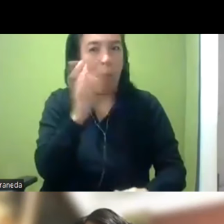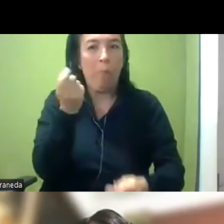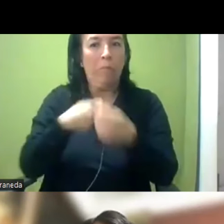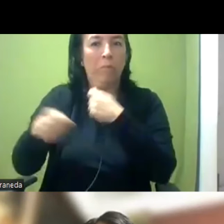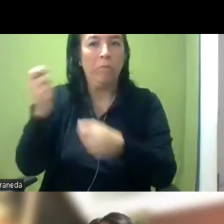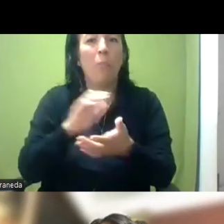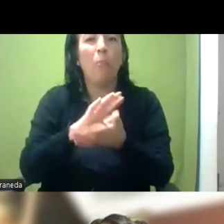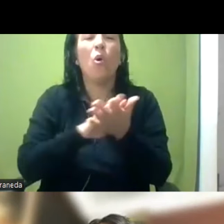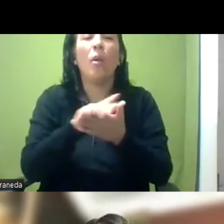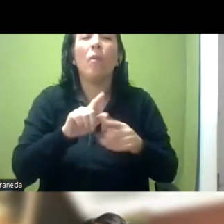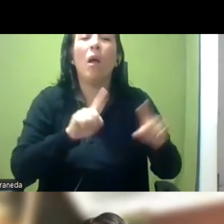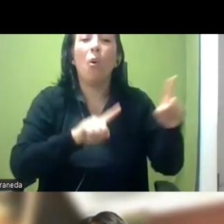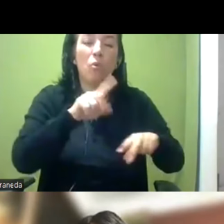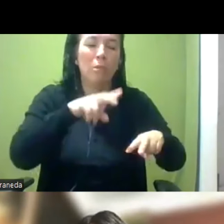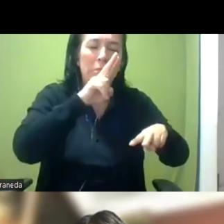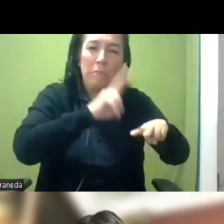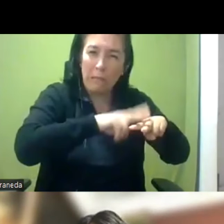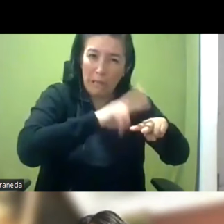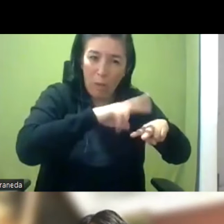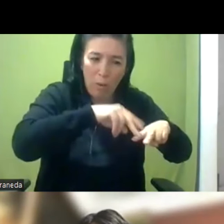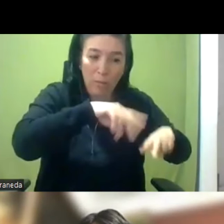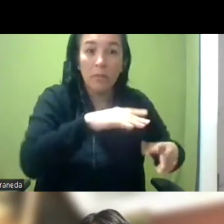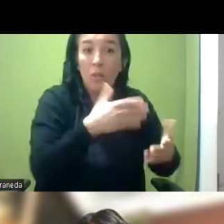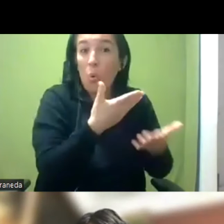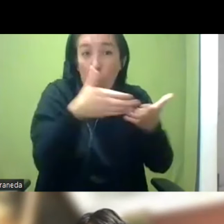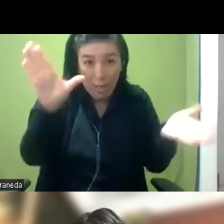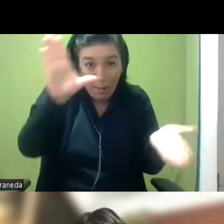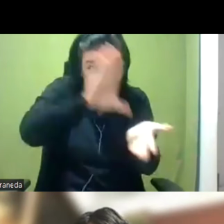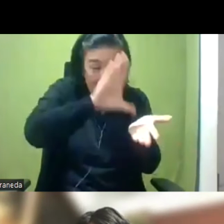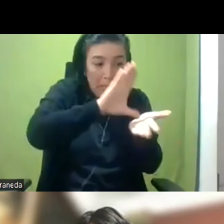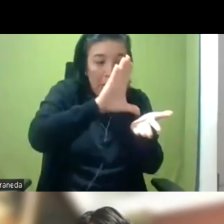sacar el material arqueológico de cualquier país,